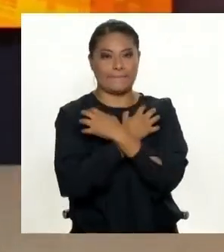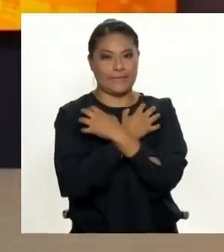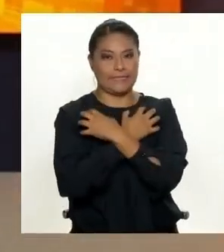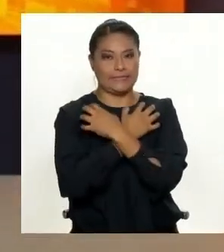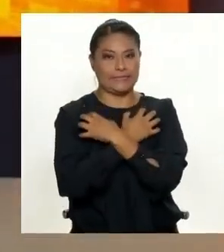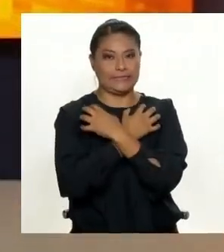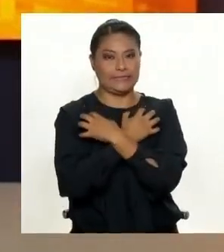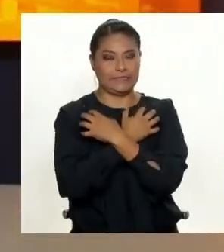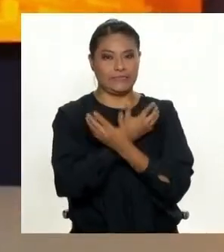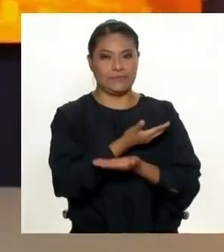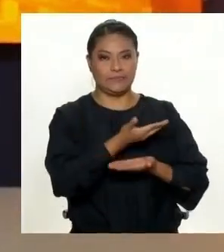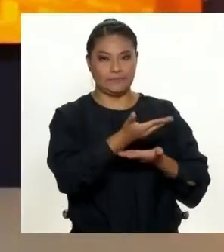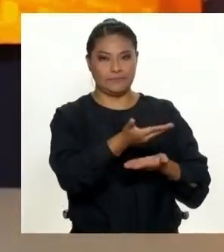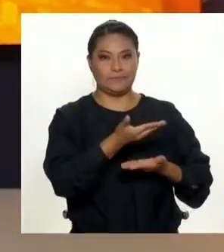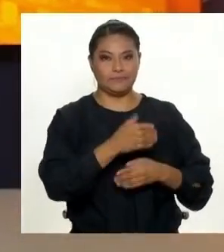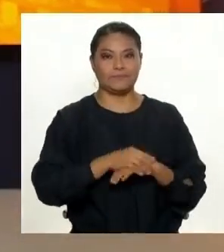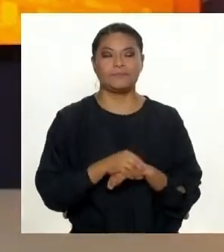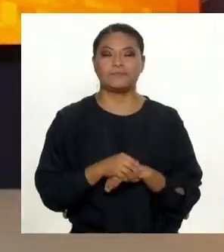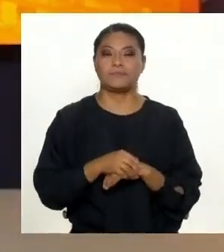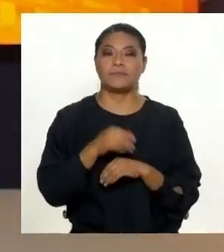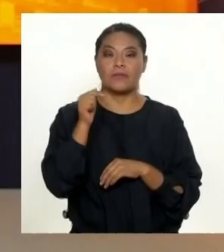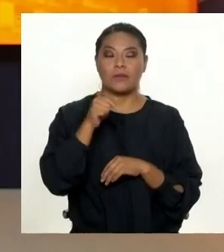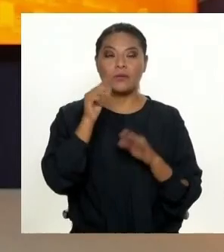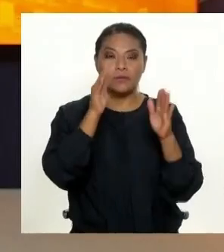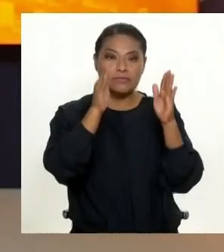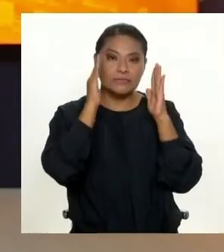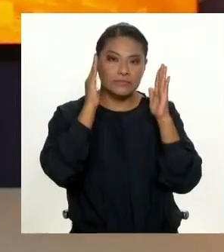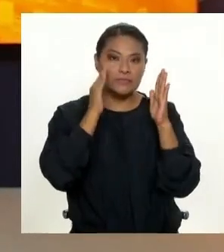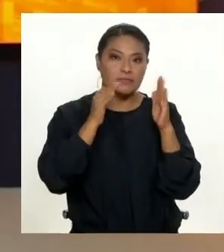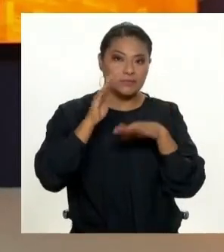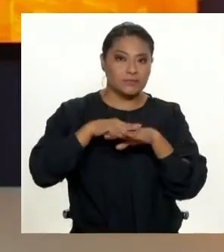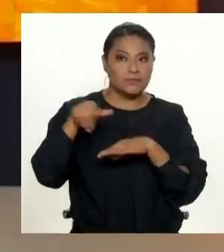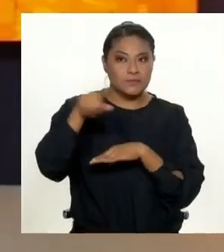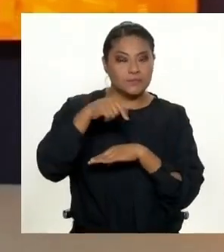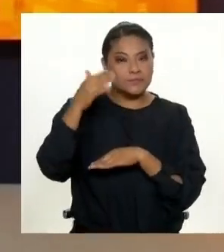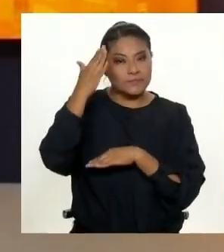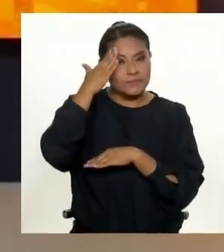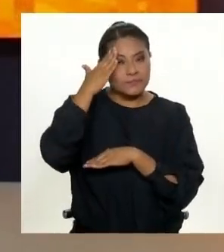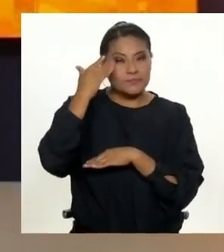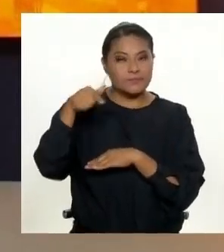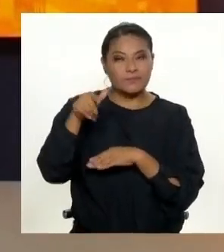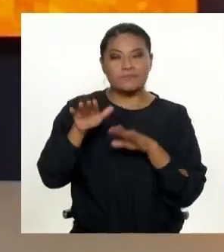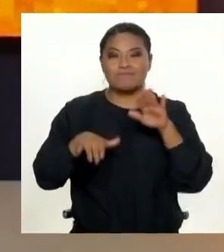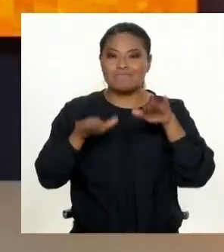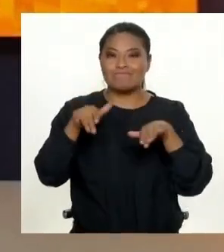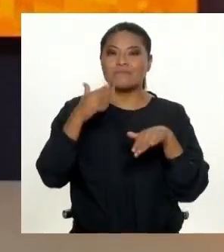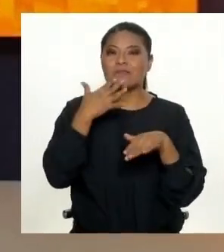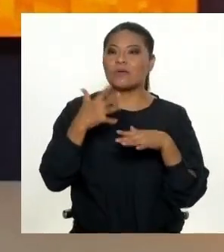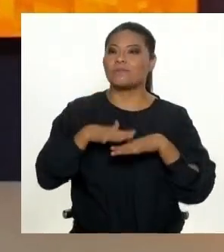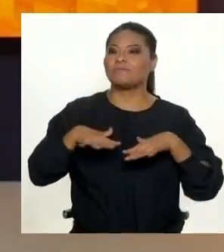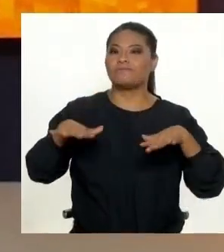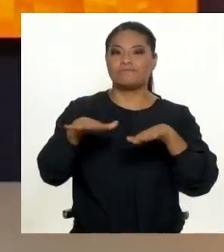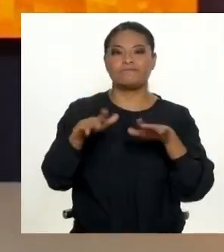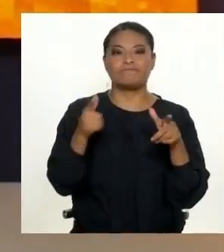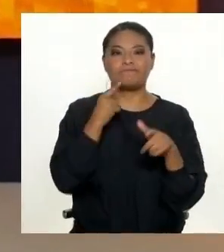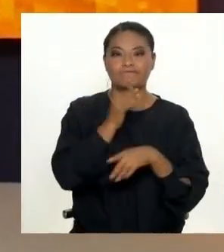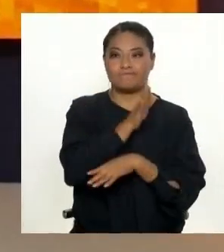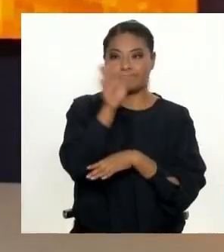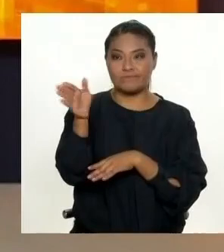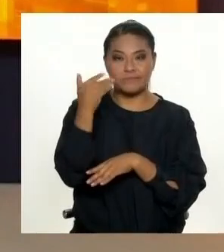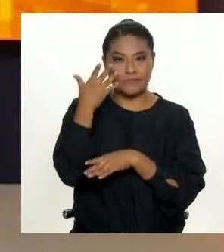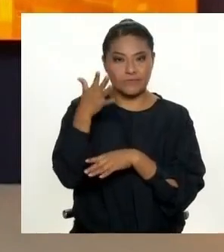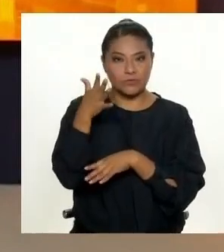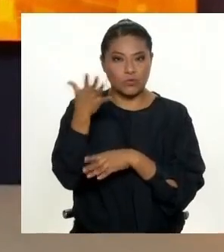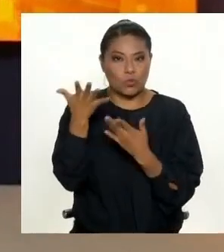una situación que hay que ponerle atención porque de seguro, Gastón, te ha pasado que alguna vez vamos a un establecimiento de salud y no hay